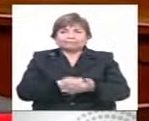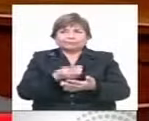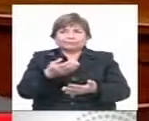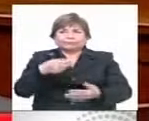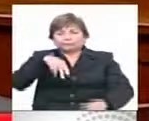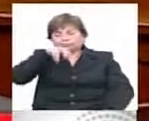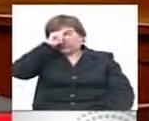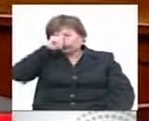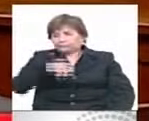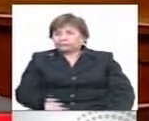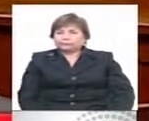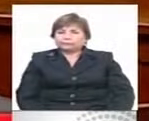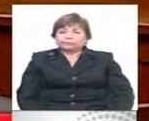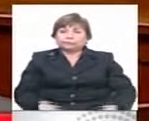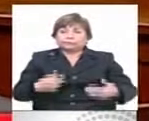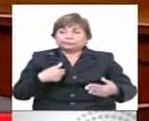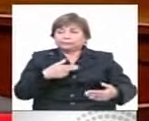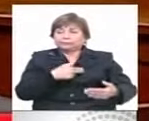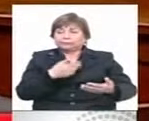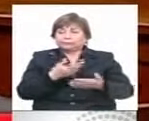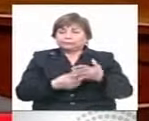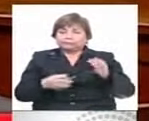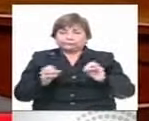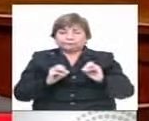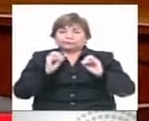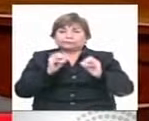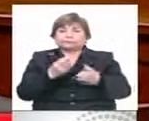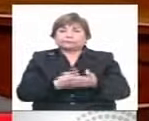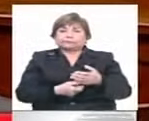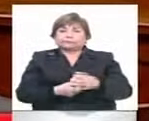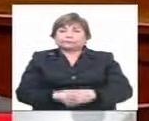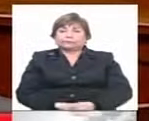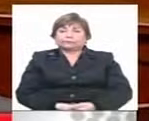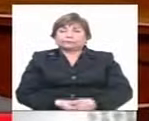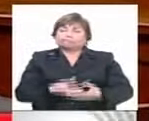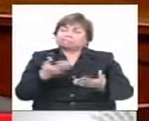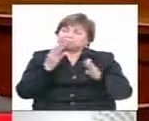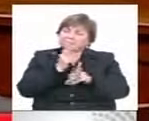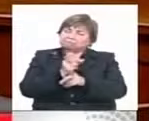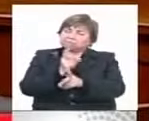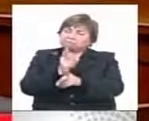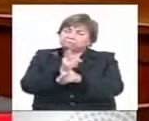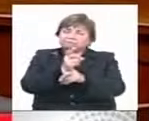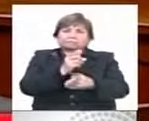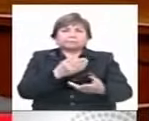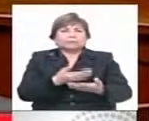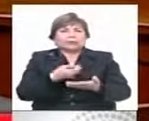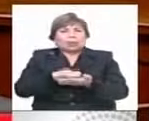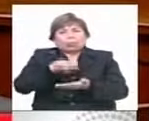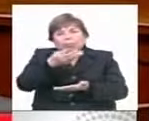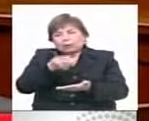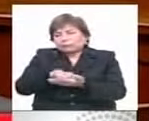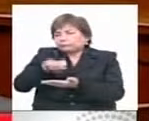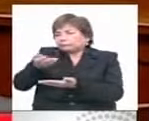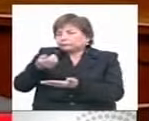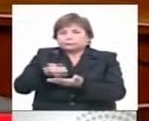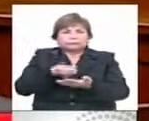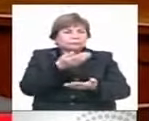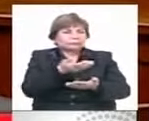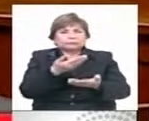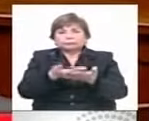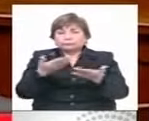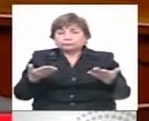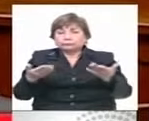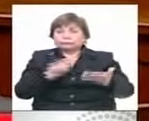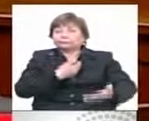se promoverá una nueva modalidad de adquisición en forma permanente para canalizar compras de bienes demandados por el